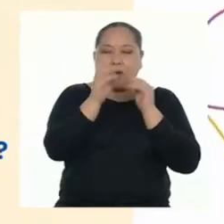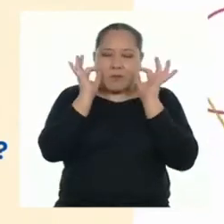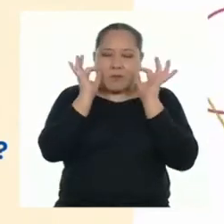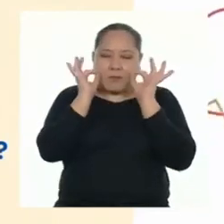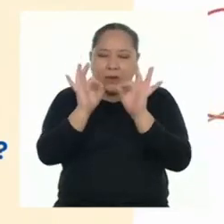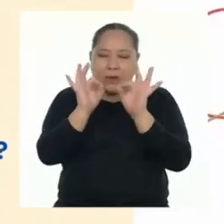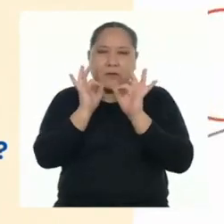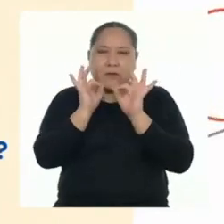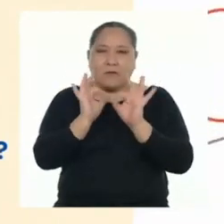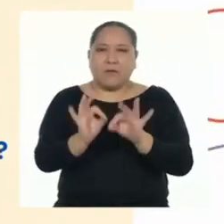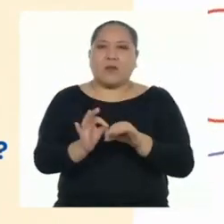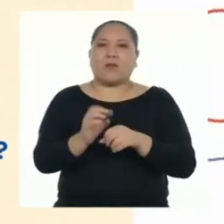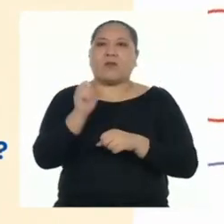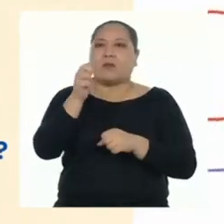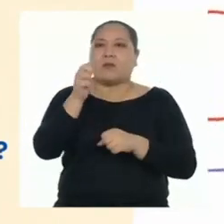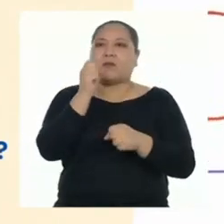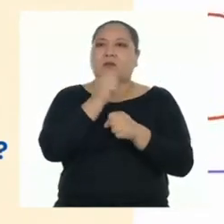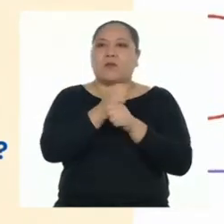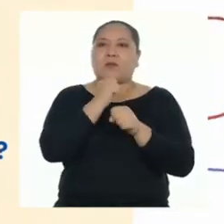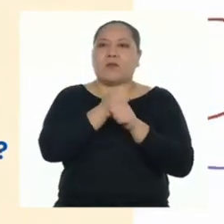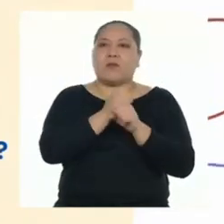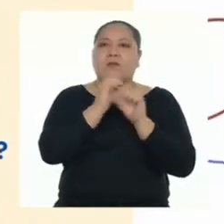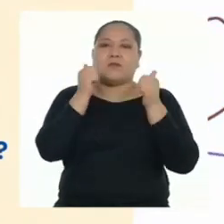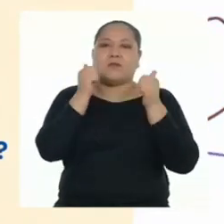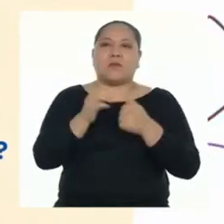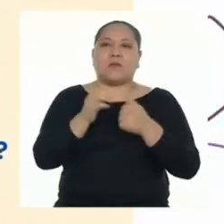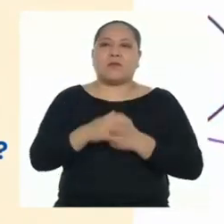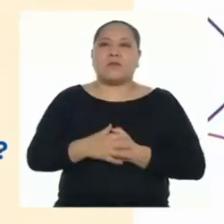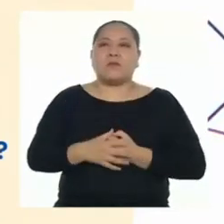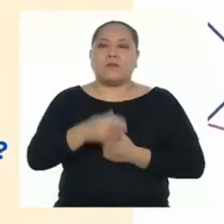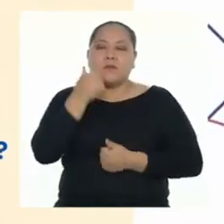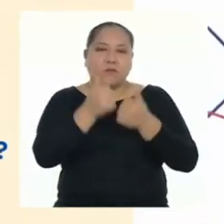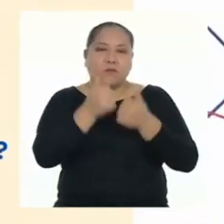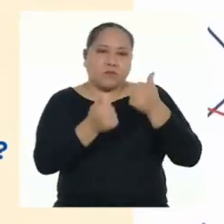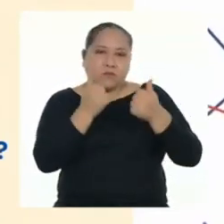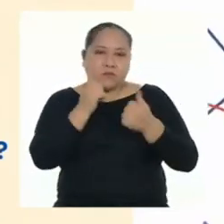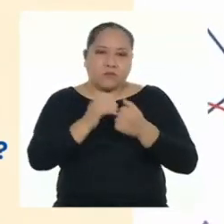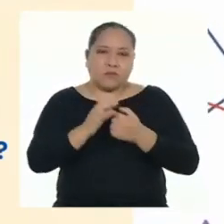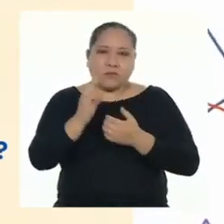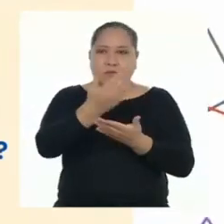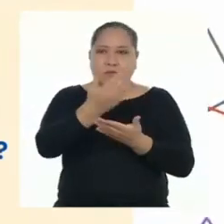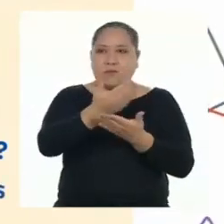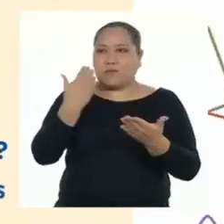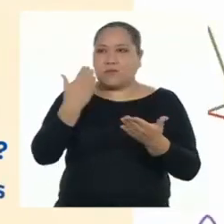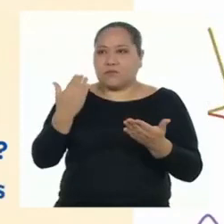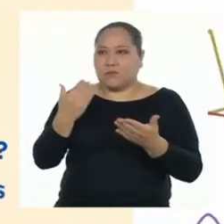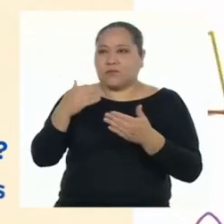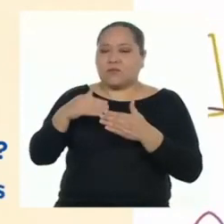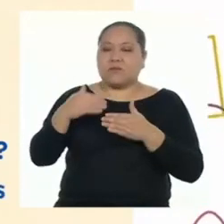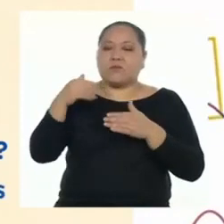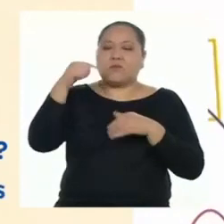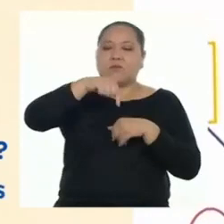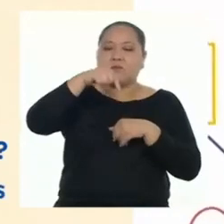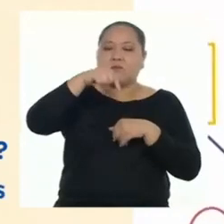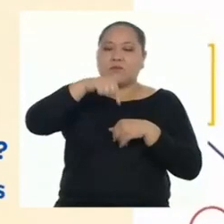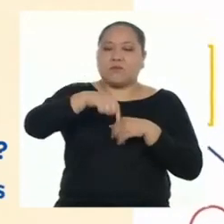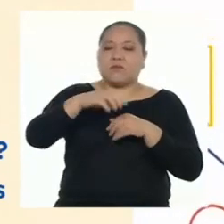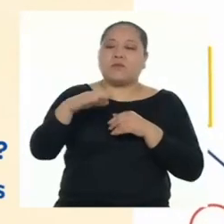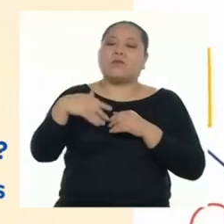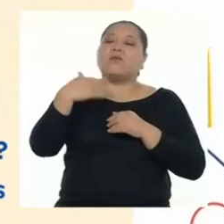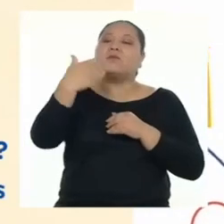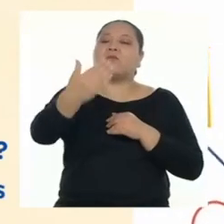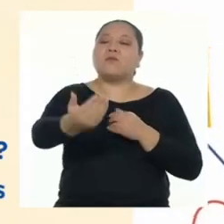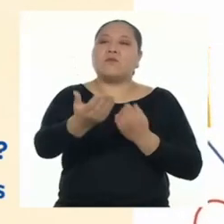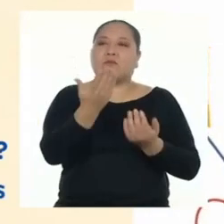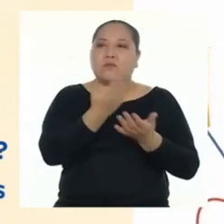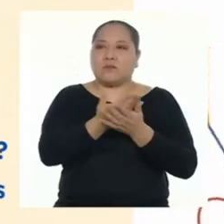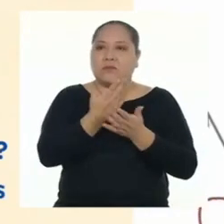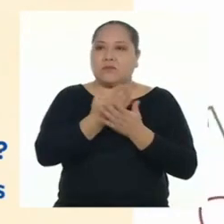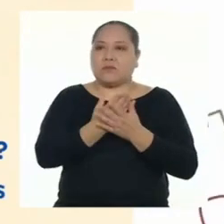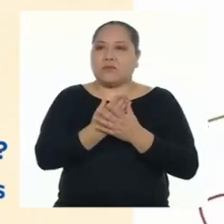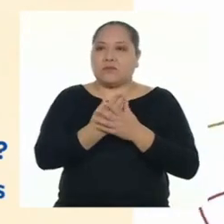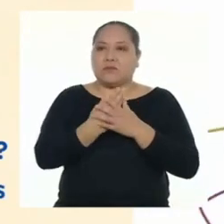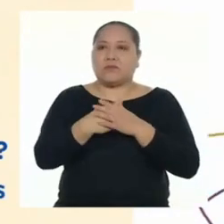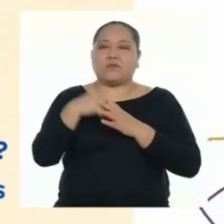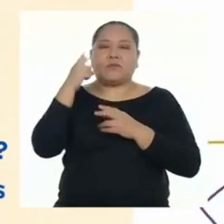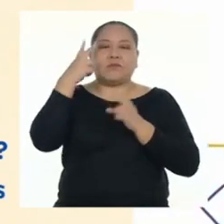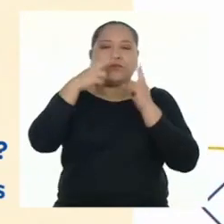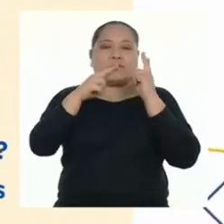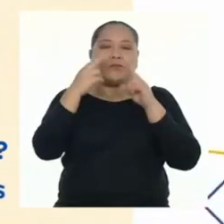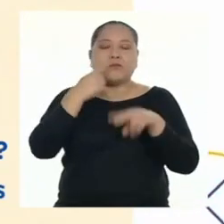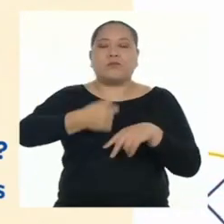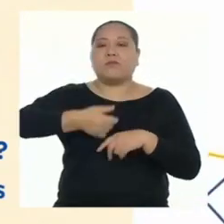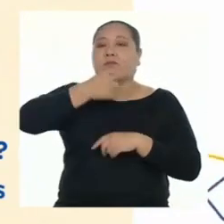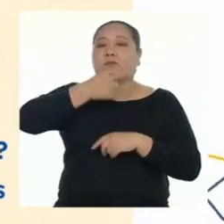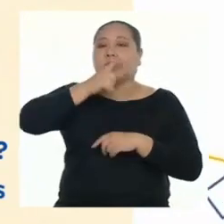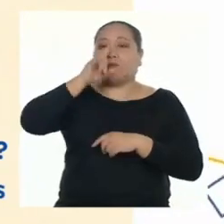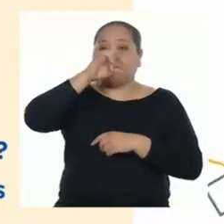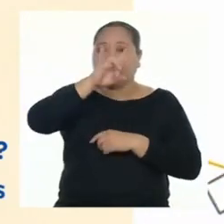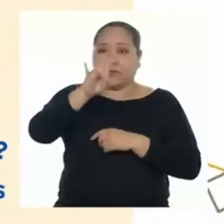que el experimento funcione. ¿Qué mediciones realizaste antes, durante y después del experimento? Medí la cantidad de